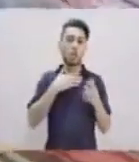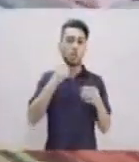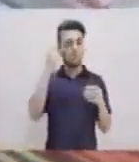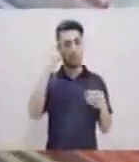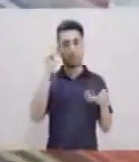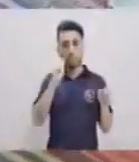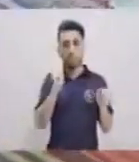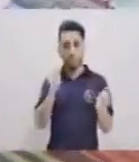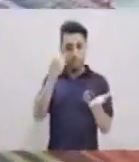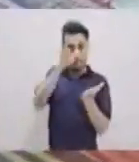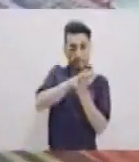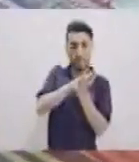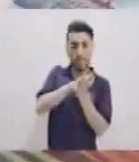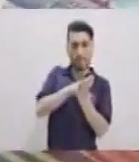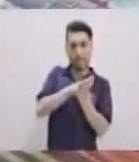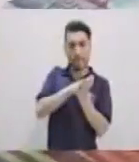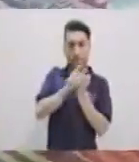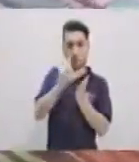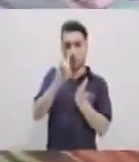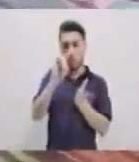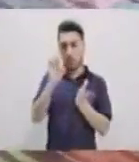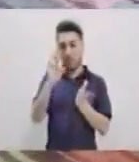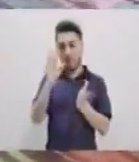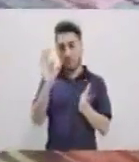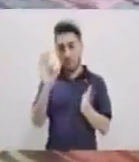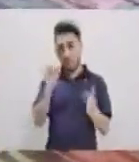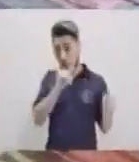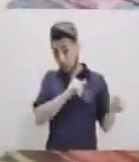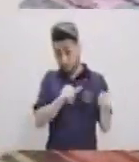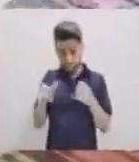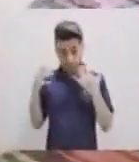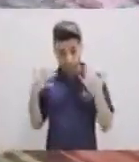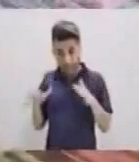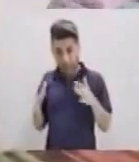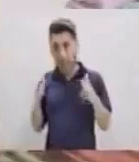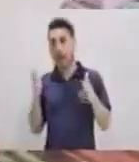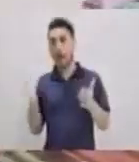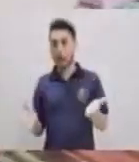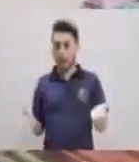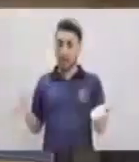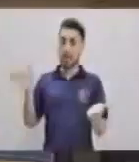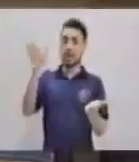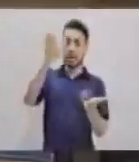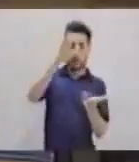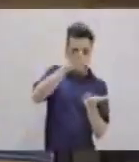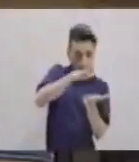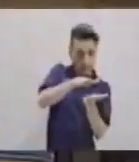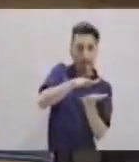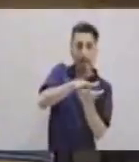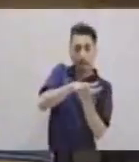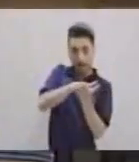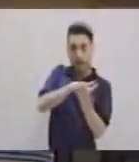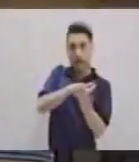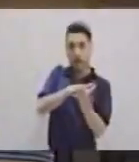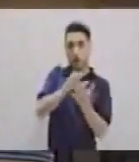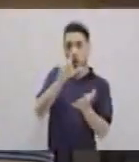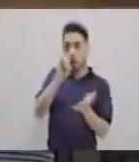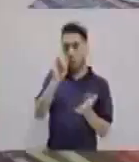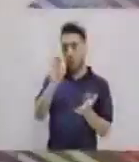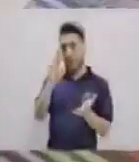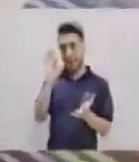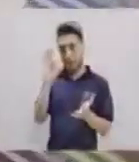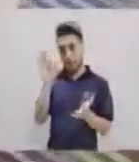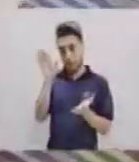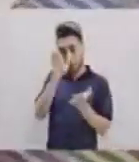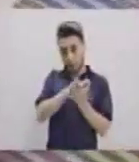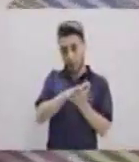puedo grabar en piel. Una vez hecha la impresión, entonces lo voy a pasar a la superficie del cuero y, como